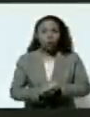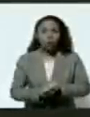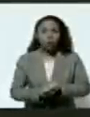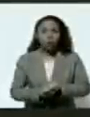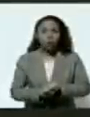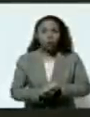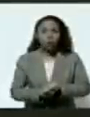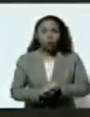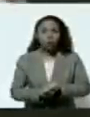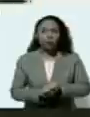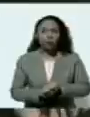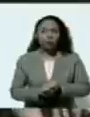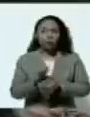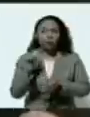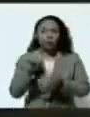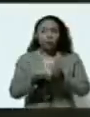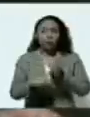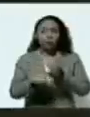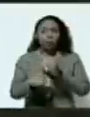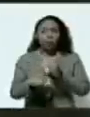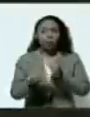vulgar diarrea.